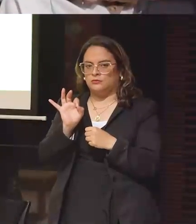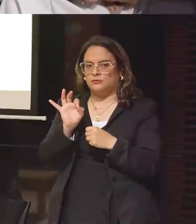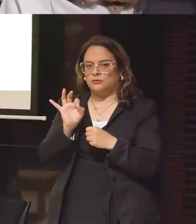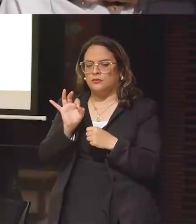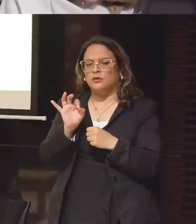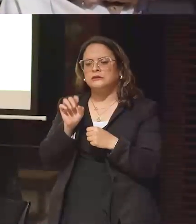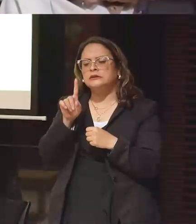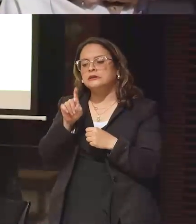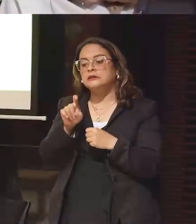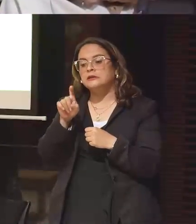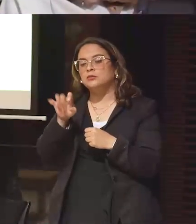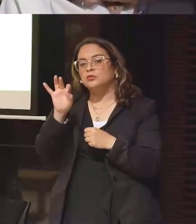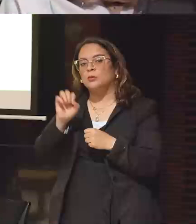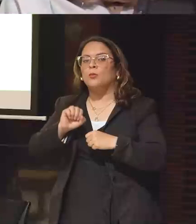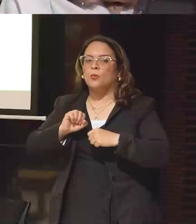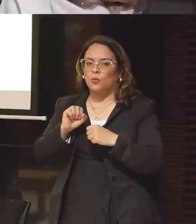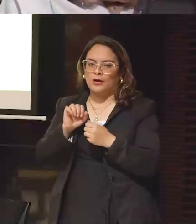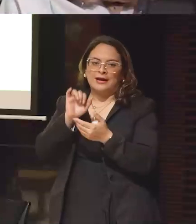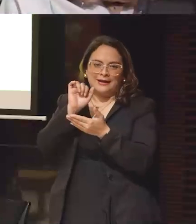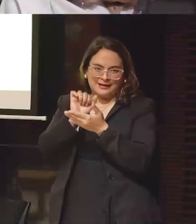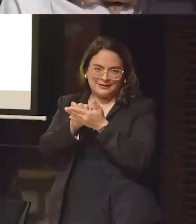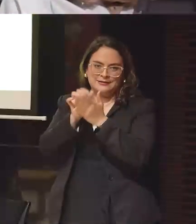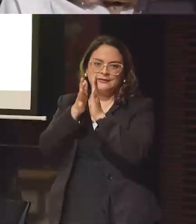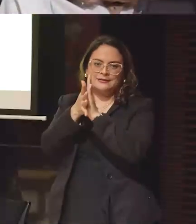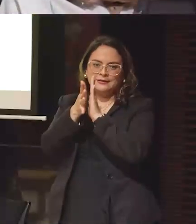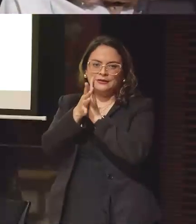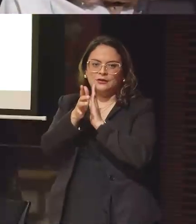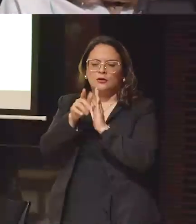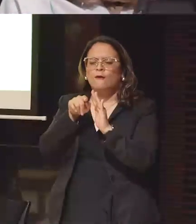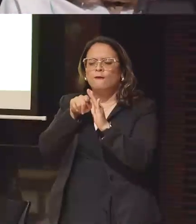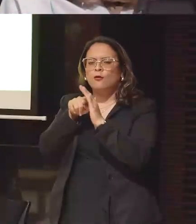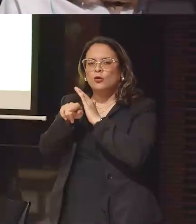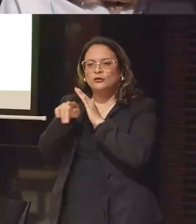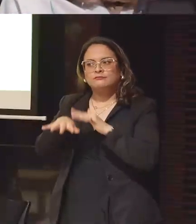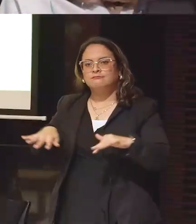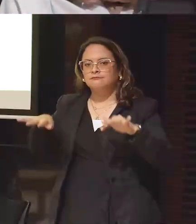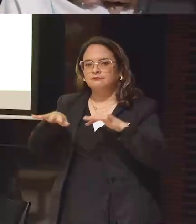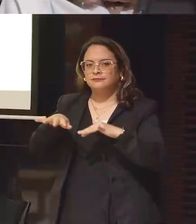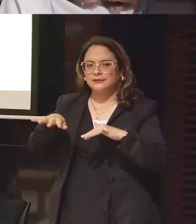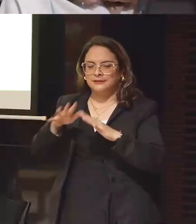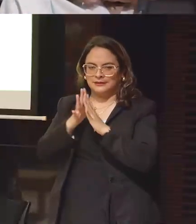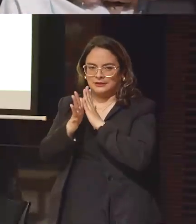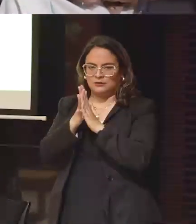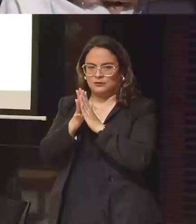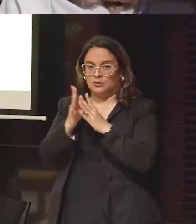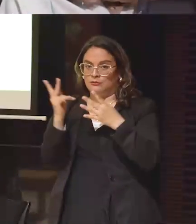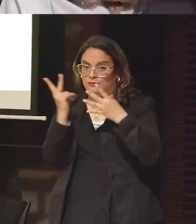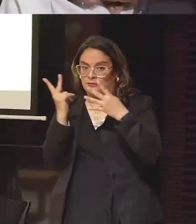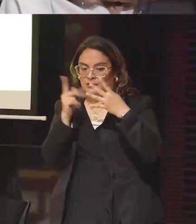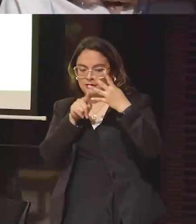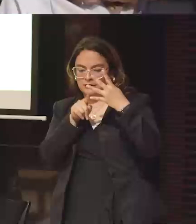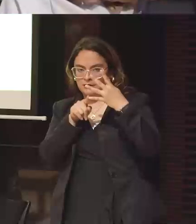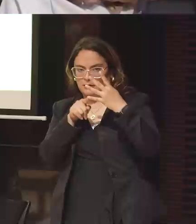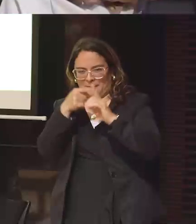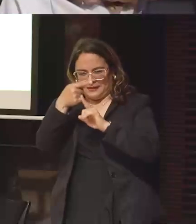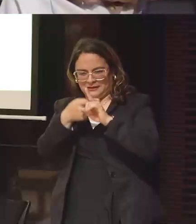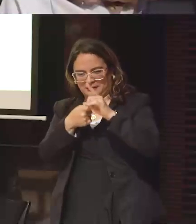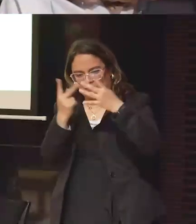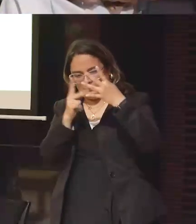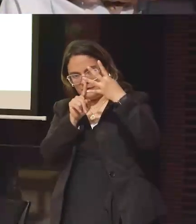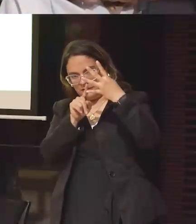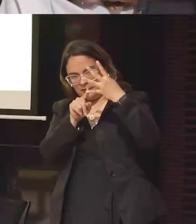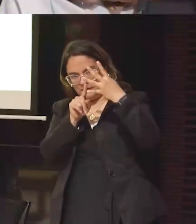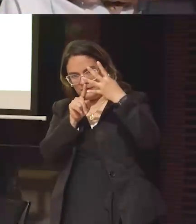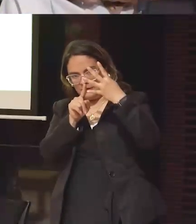Bogotá. Entonces, Fúgate al Centro, para hablar mucho más fácil que es. Los últimos viernes de cada mes hemos venido trabajando, tanto en el